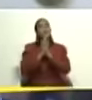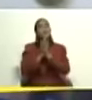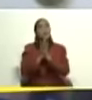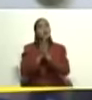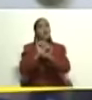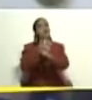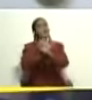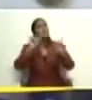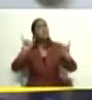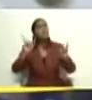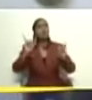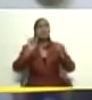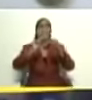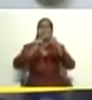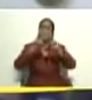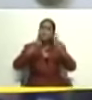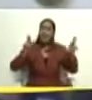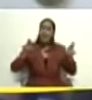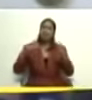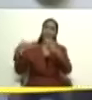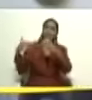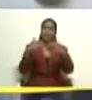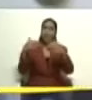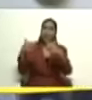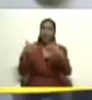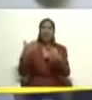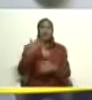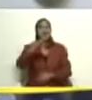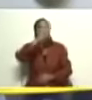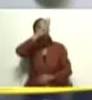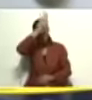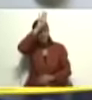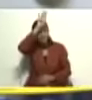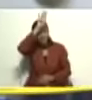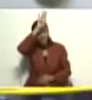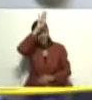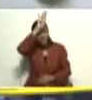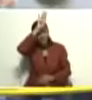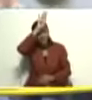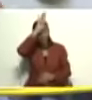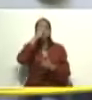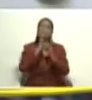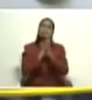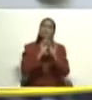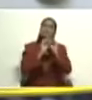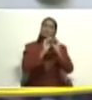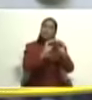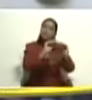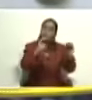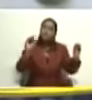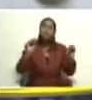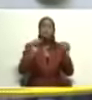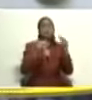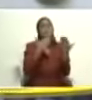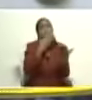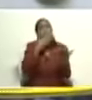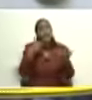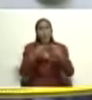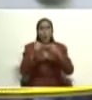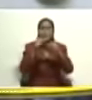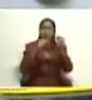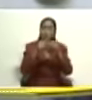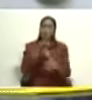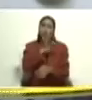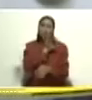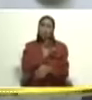el Papa Francisco, que es latinoamericano, el que nos está diciendo, construyan ustedes sociedades que no sean neoliberales. Construyan ustedes